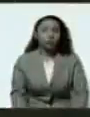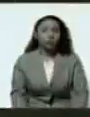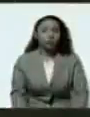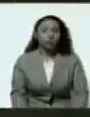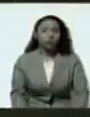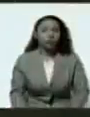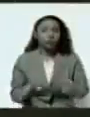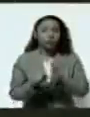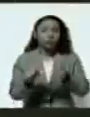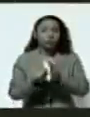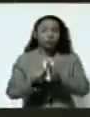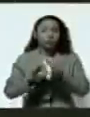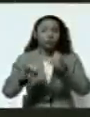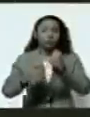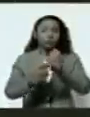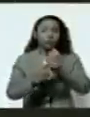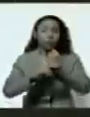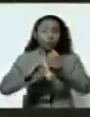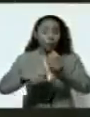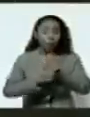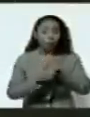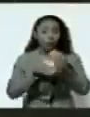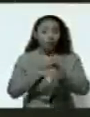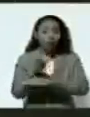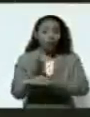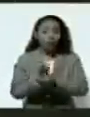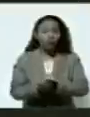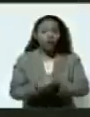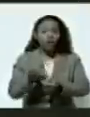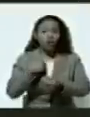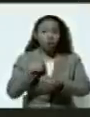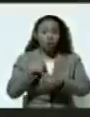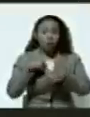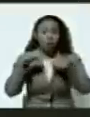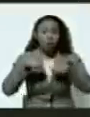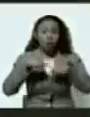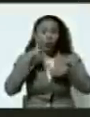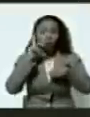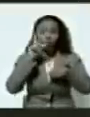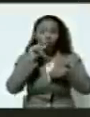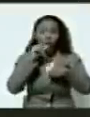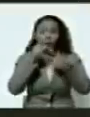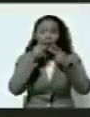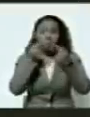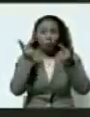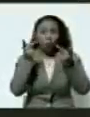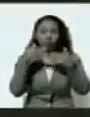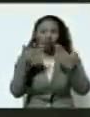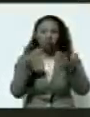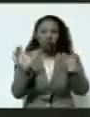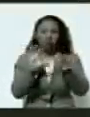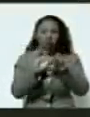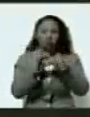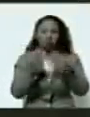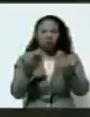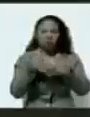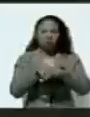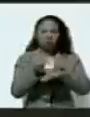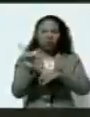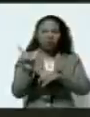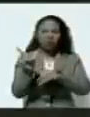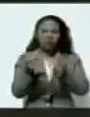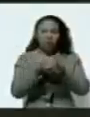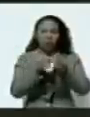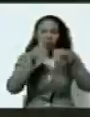donde estuvo Guaidó. Y yo acabo de publicar en tweet que qué relación había entre esa